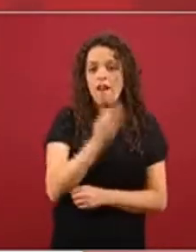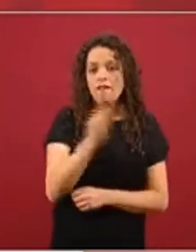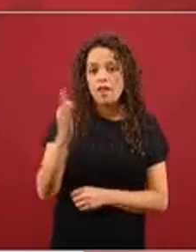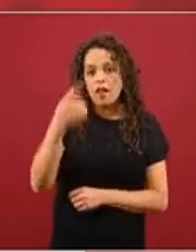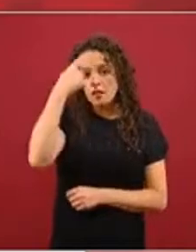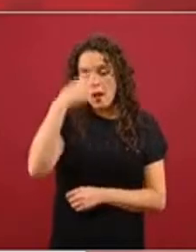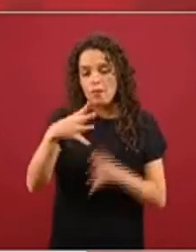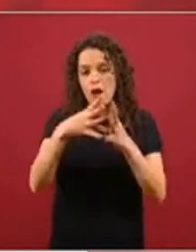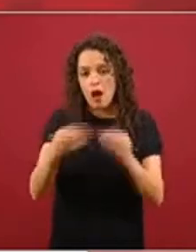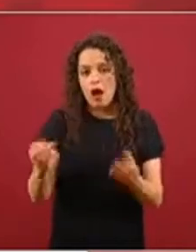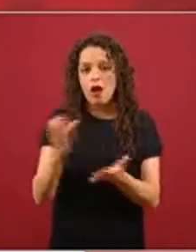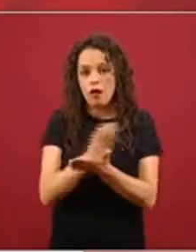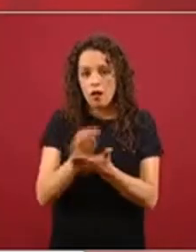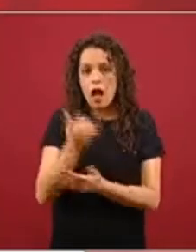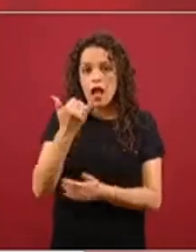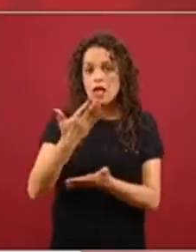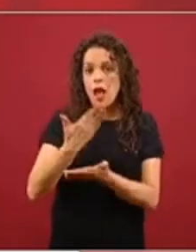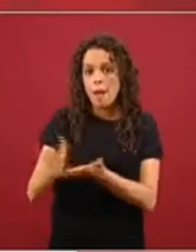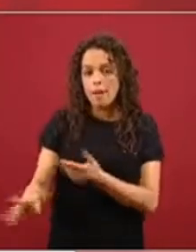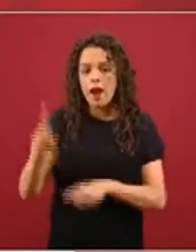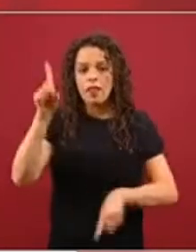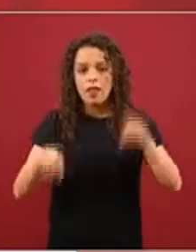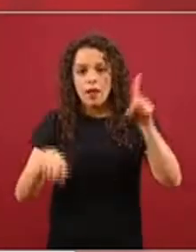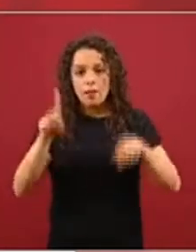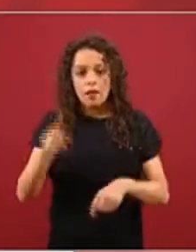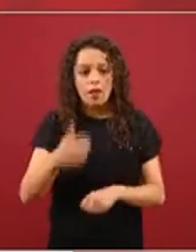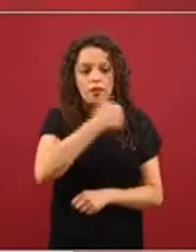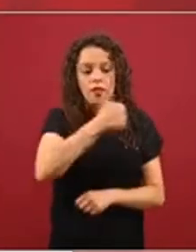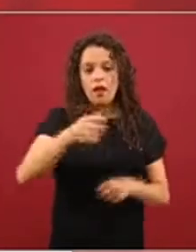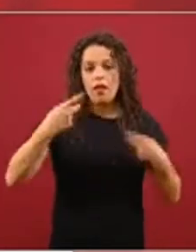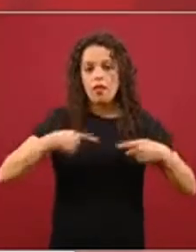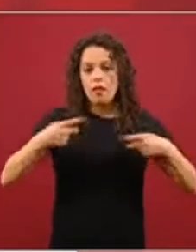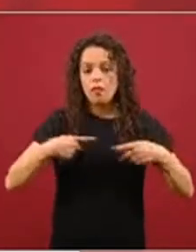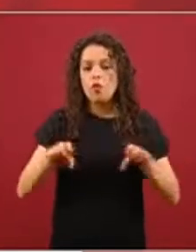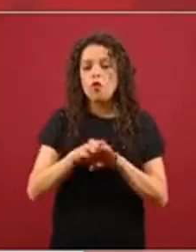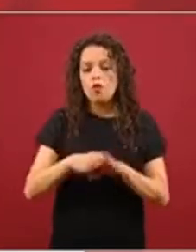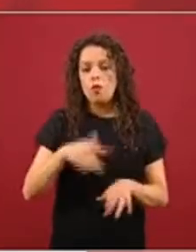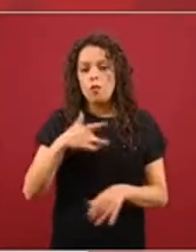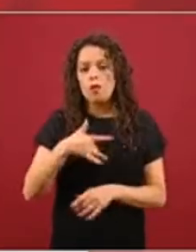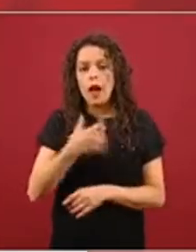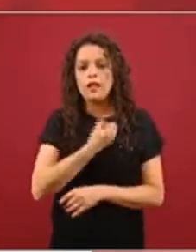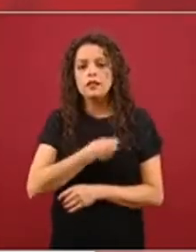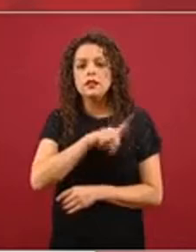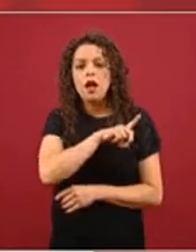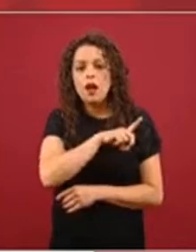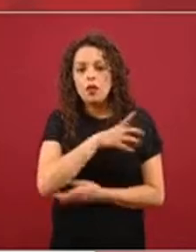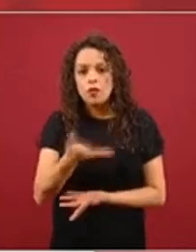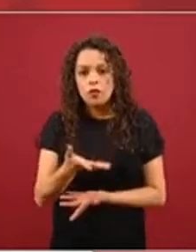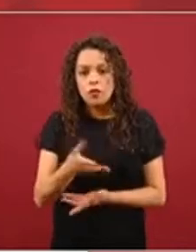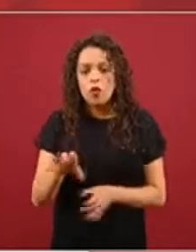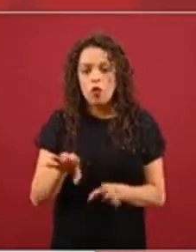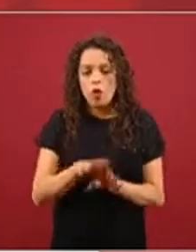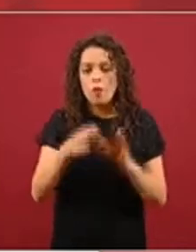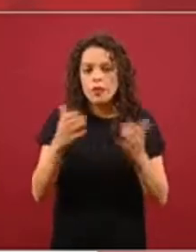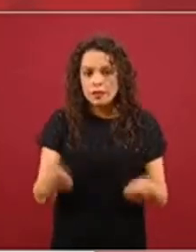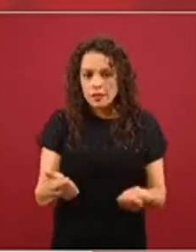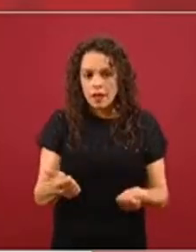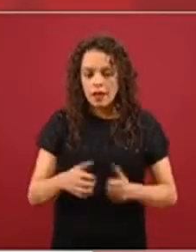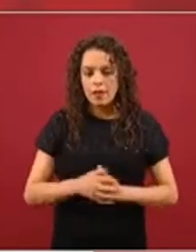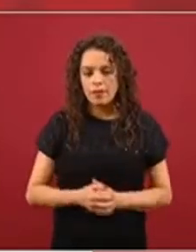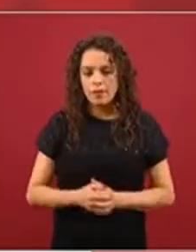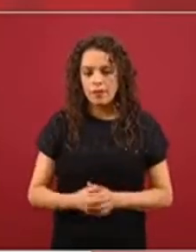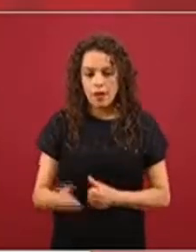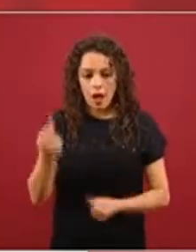la variabilidad depende también del estado de salud de cada uno de los individuos, y ellas y ellos, algunos pueden